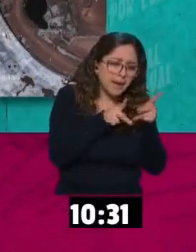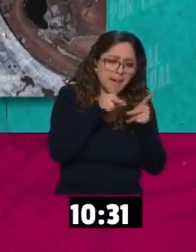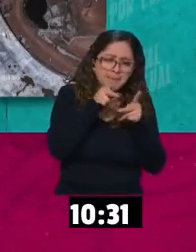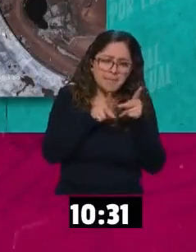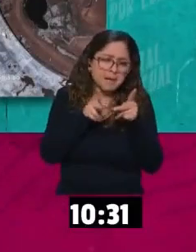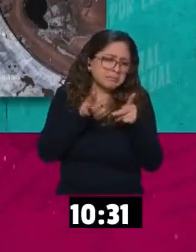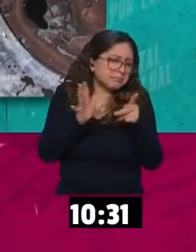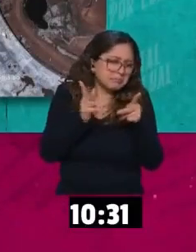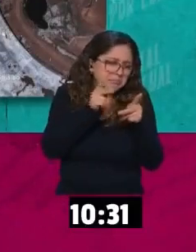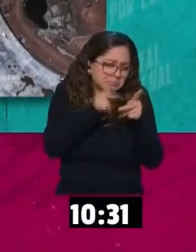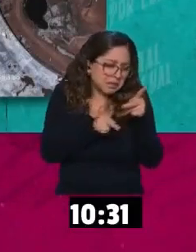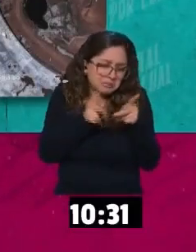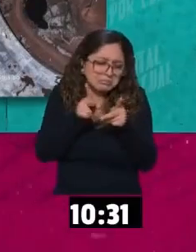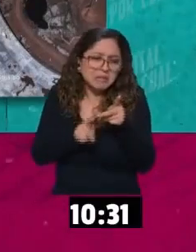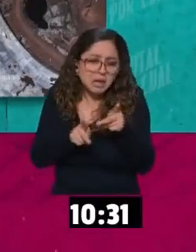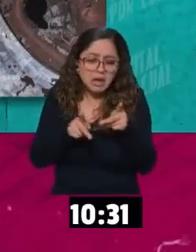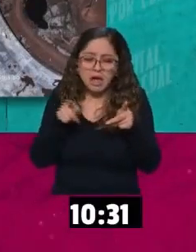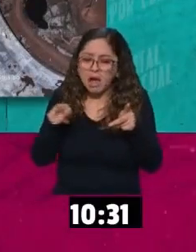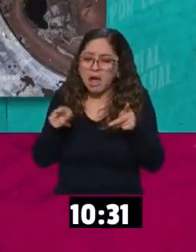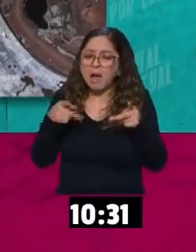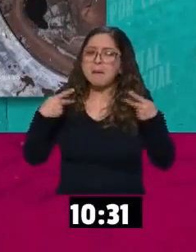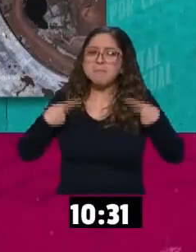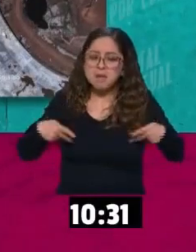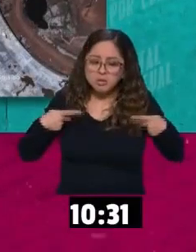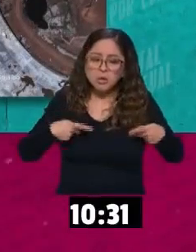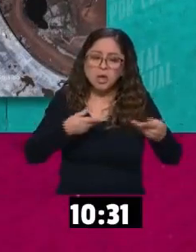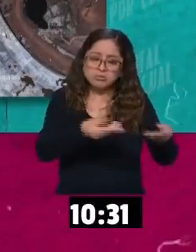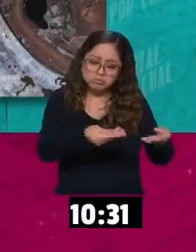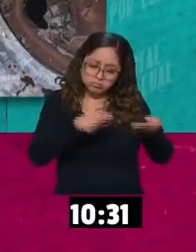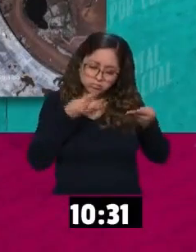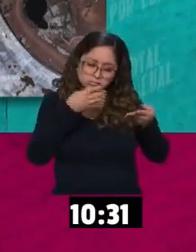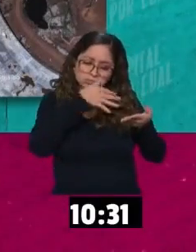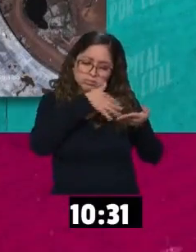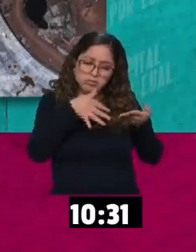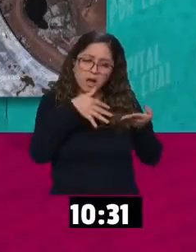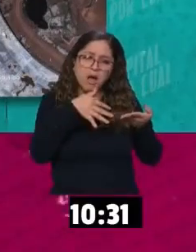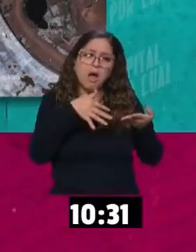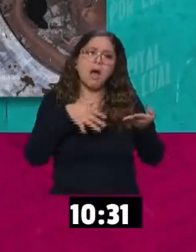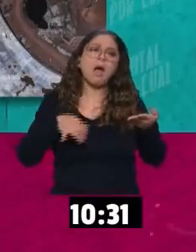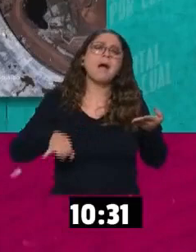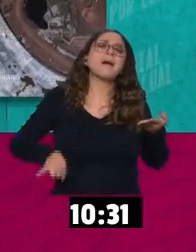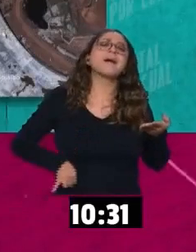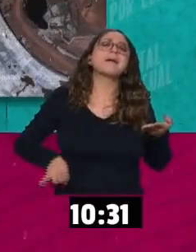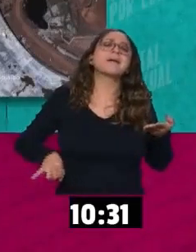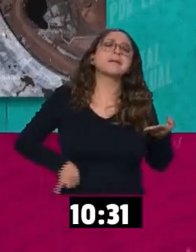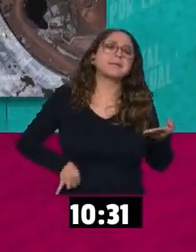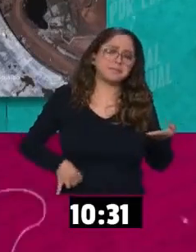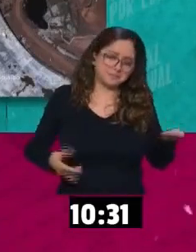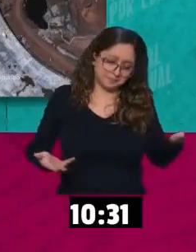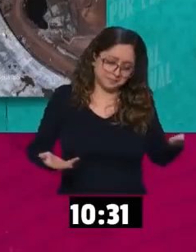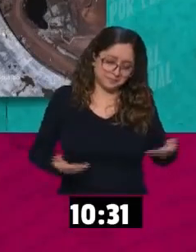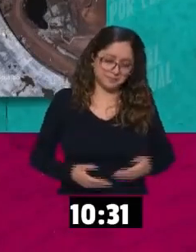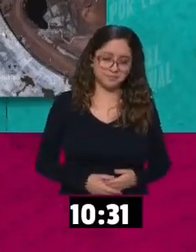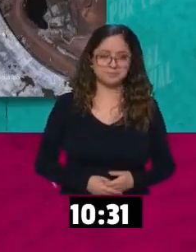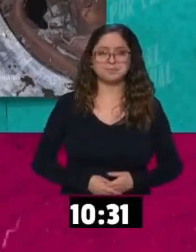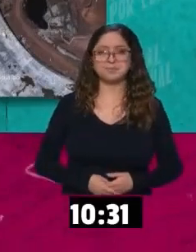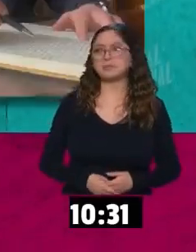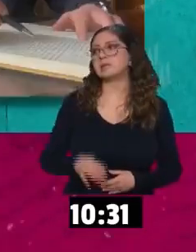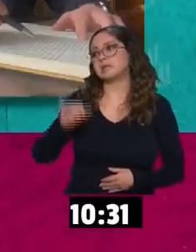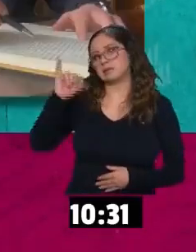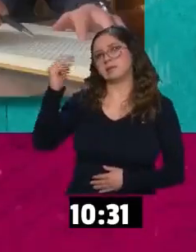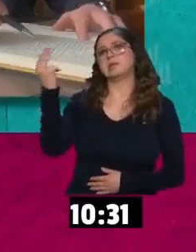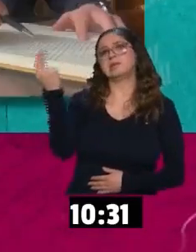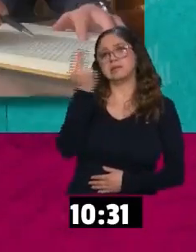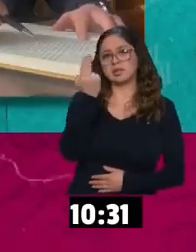testimonio integral para que lo tengan todos los interesados. Sobre todo yo, que a mí me atacan tanto porque yo defiendo que lo